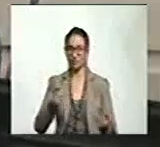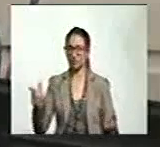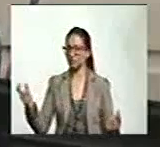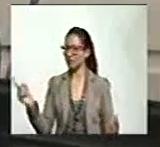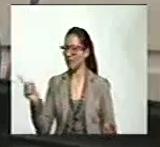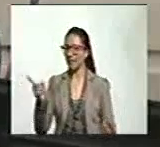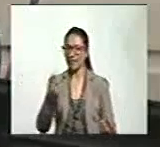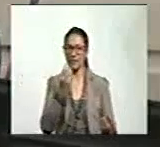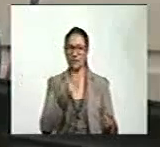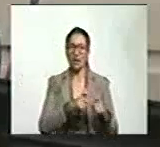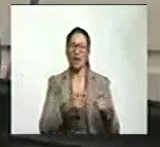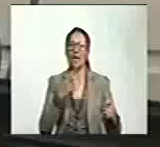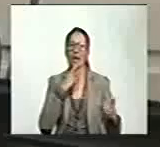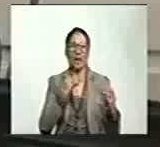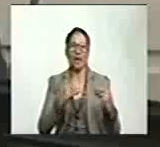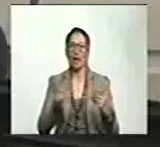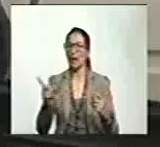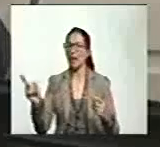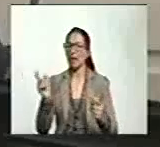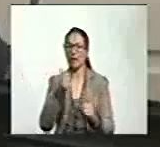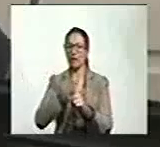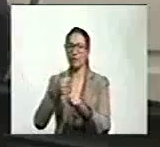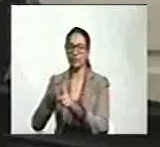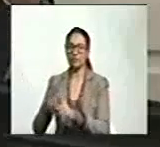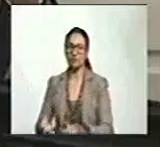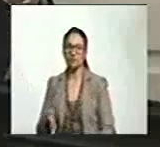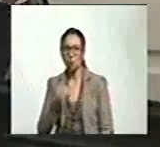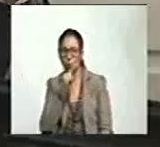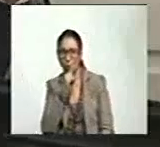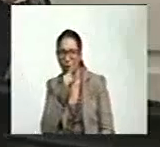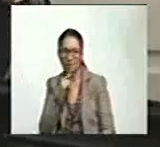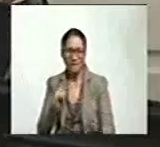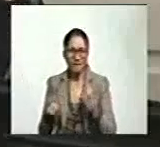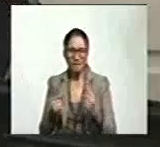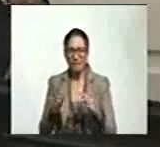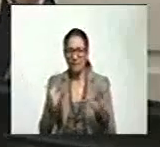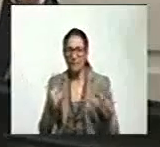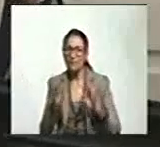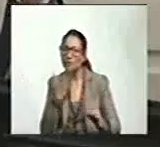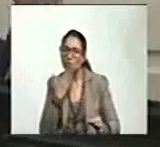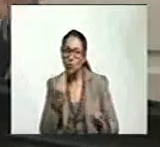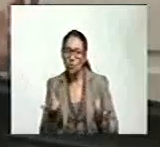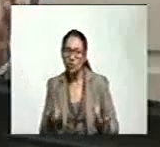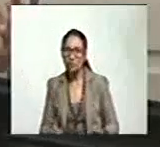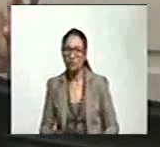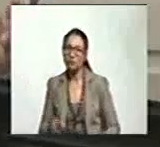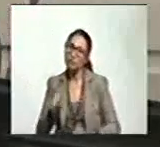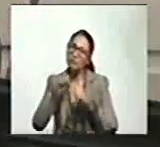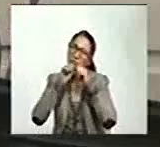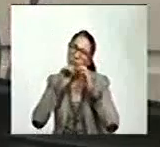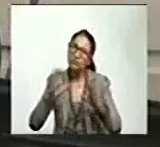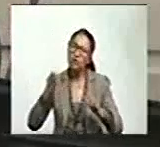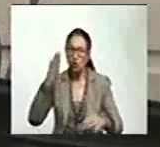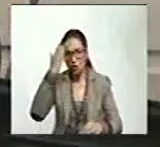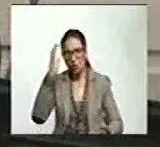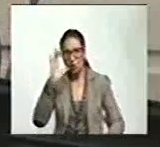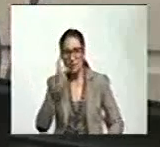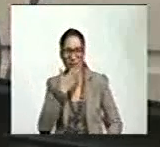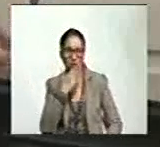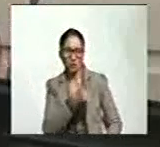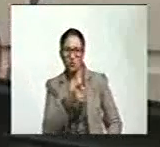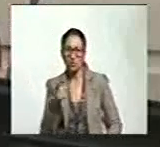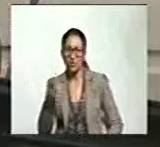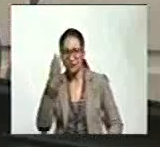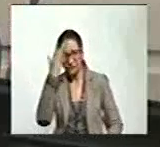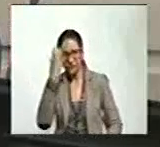estamos para que el público como aquí no se hacen paneos para que el pueblo colombiano sepa Por qué es mejor votar en las